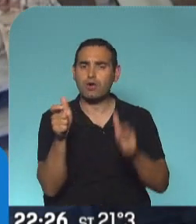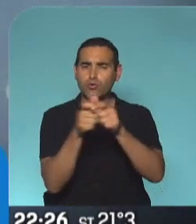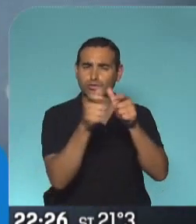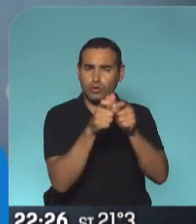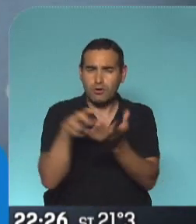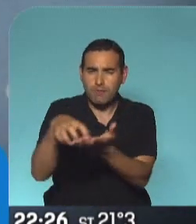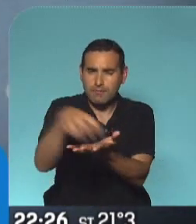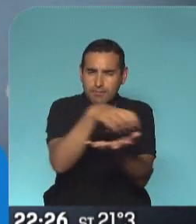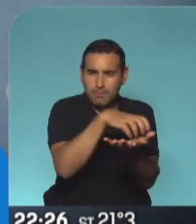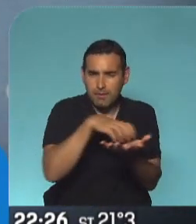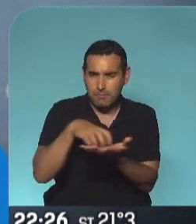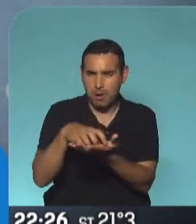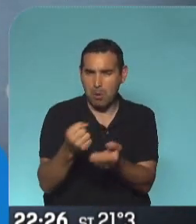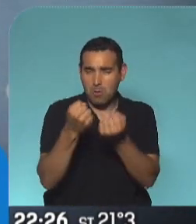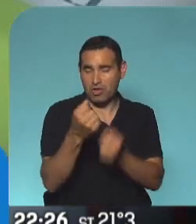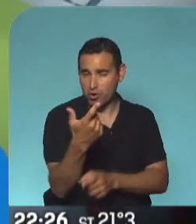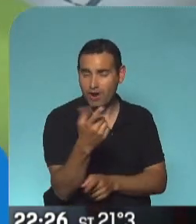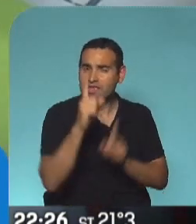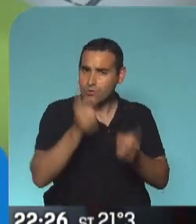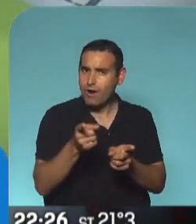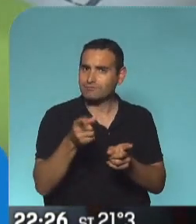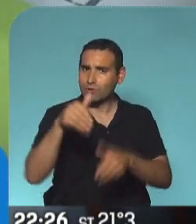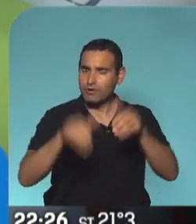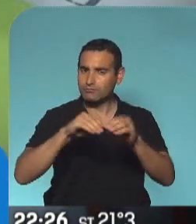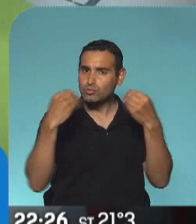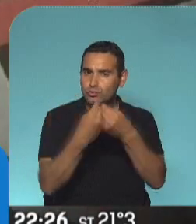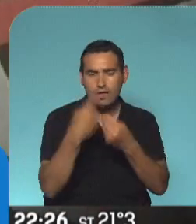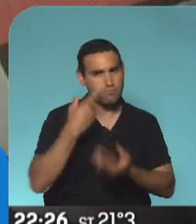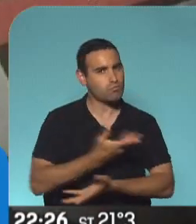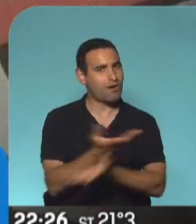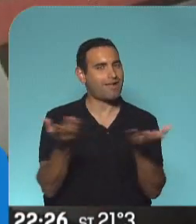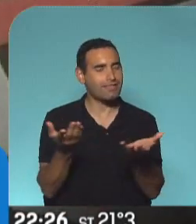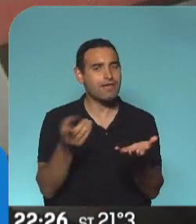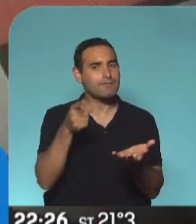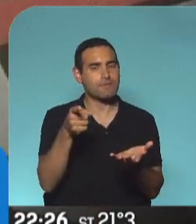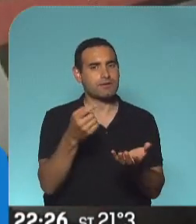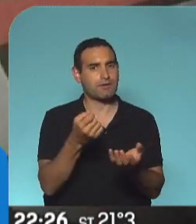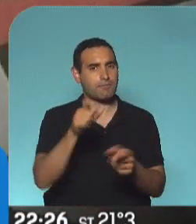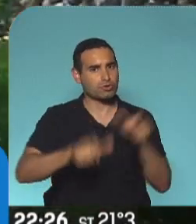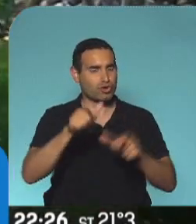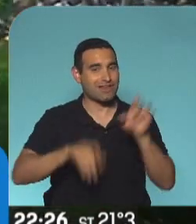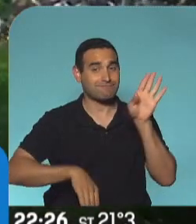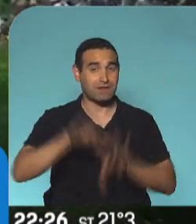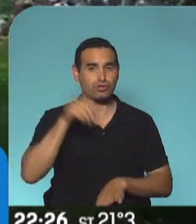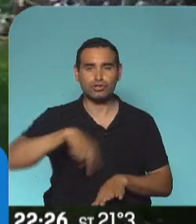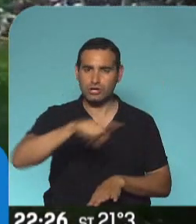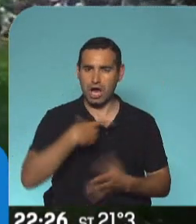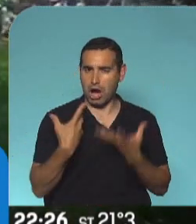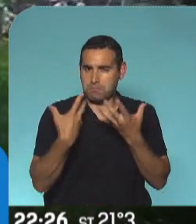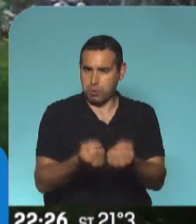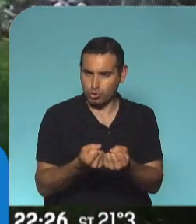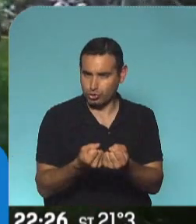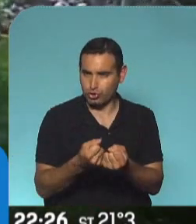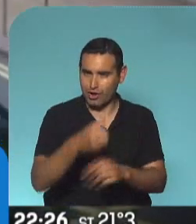distritales tienen escaso poder real, los resultados electorales son la señal de que una mayoría de la población apoya la demanda